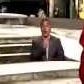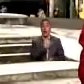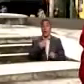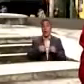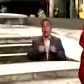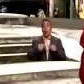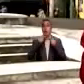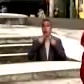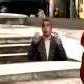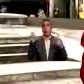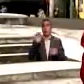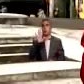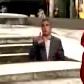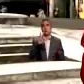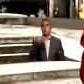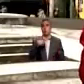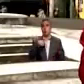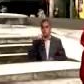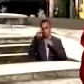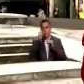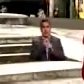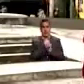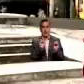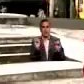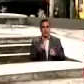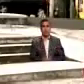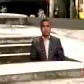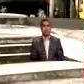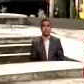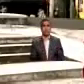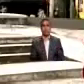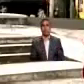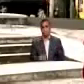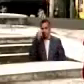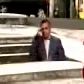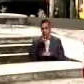pronunció diciendo que no existen novedades. Esto es lo que tenemos hasta el momento. Buenas tardes.